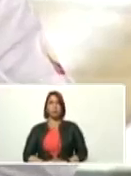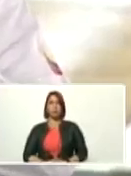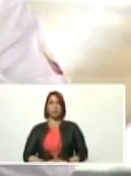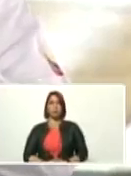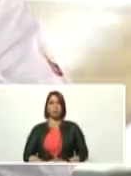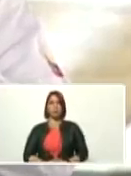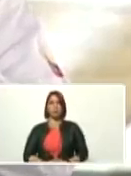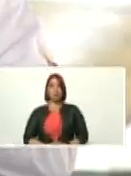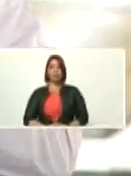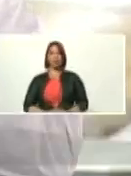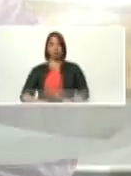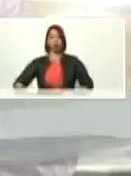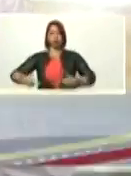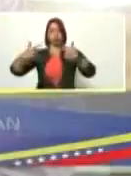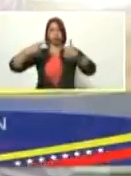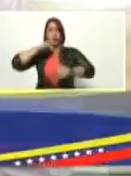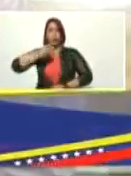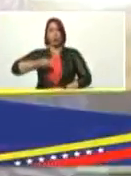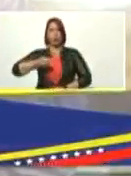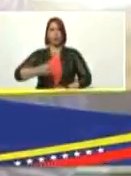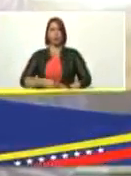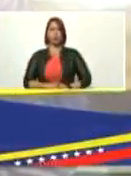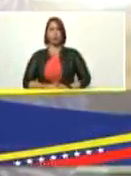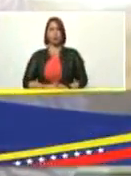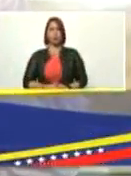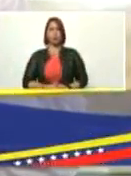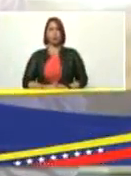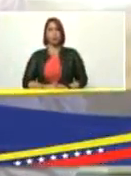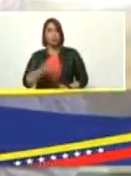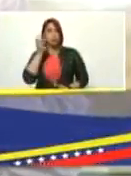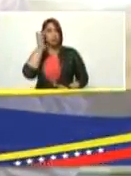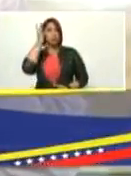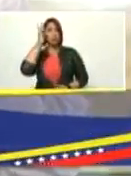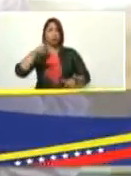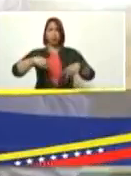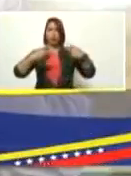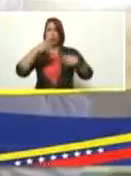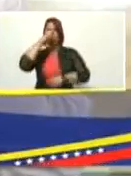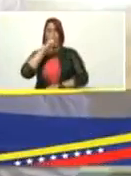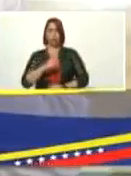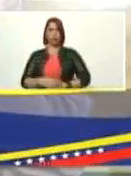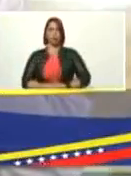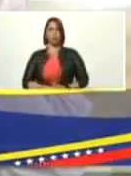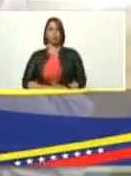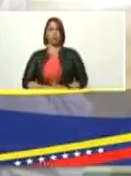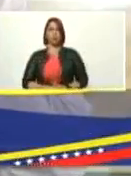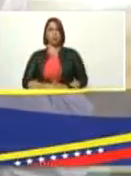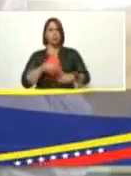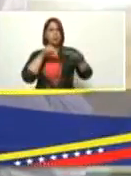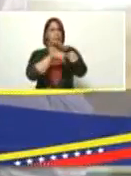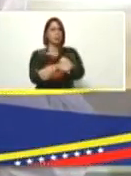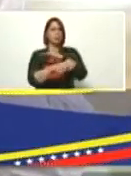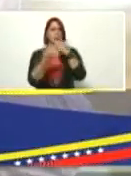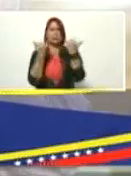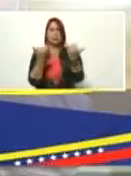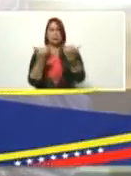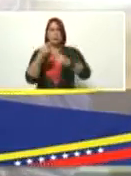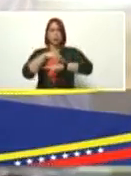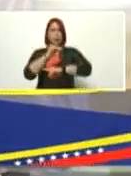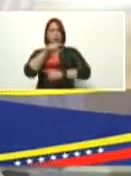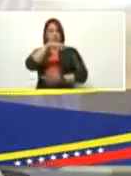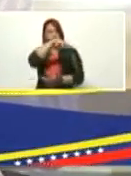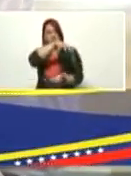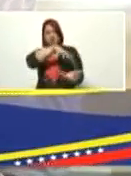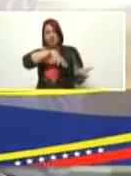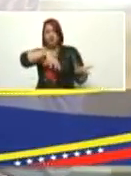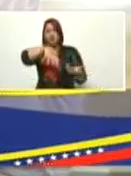Con el conflicto en Ucrania, el surgimiento de esa nueva época ha entrado en momento